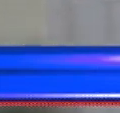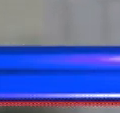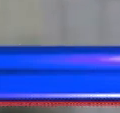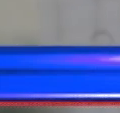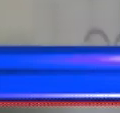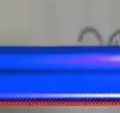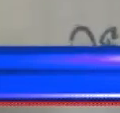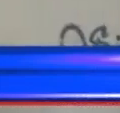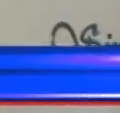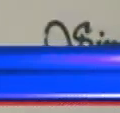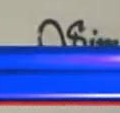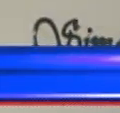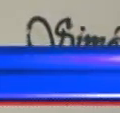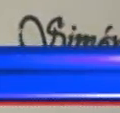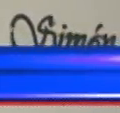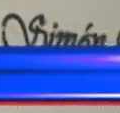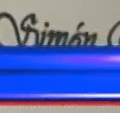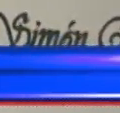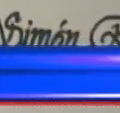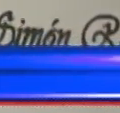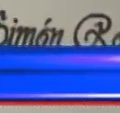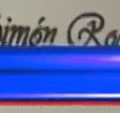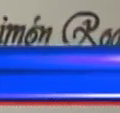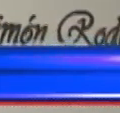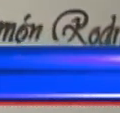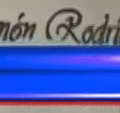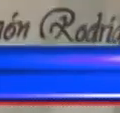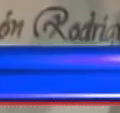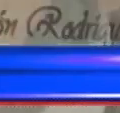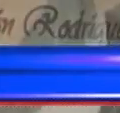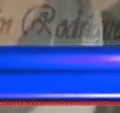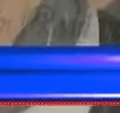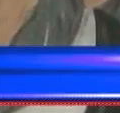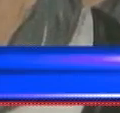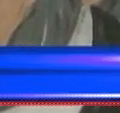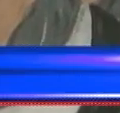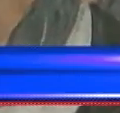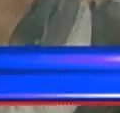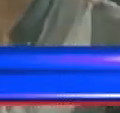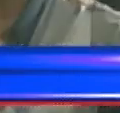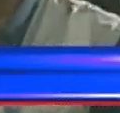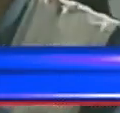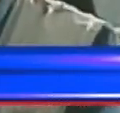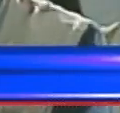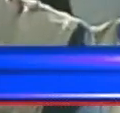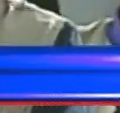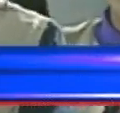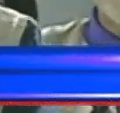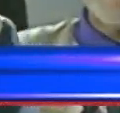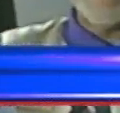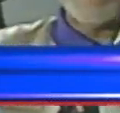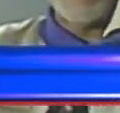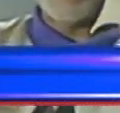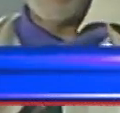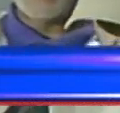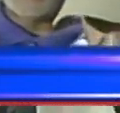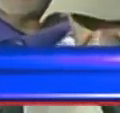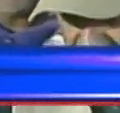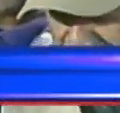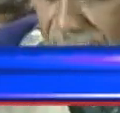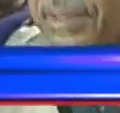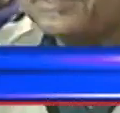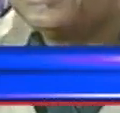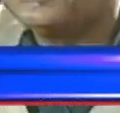Liceo Miguel Antonio Caro. Comenzamos la ronda de preguntas con Liz Flores por Venevisión. Primero